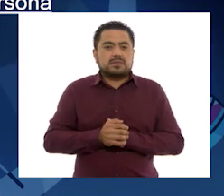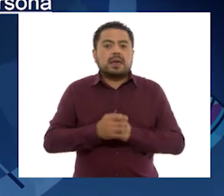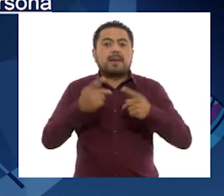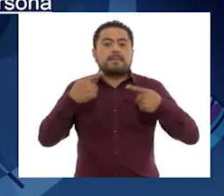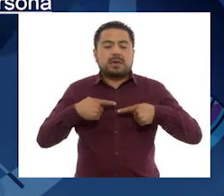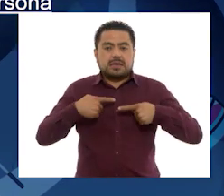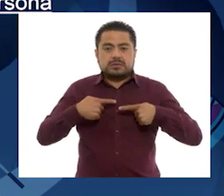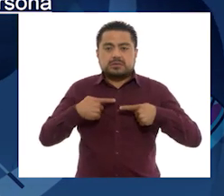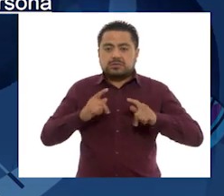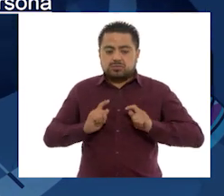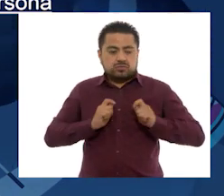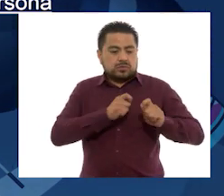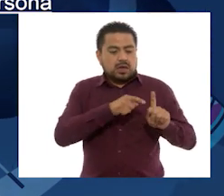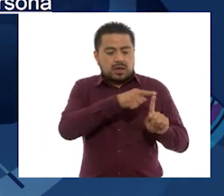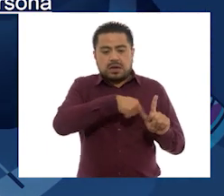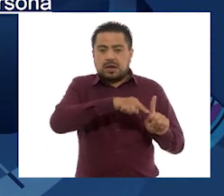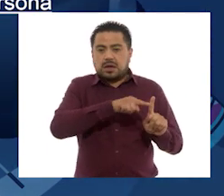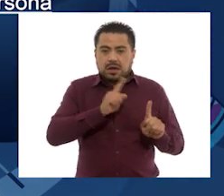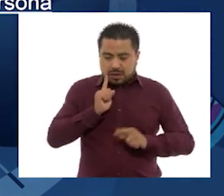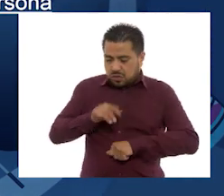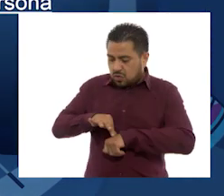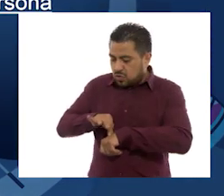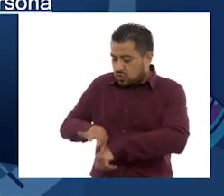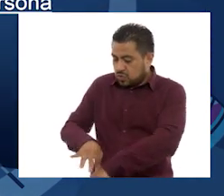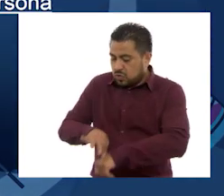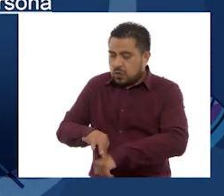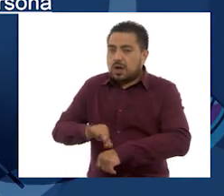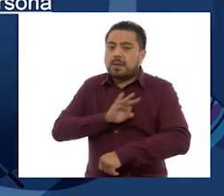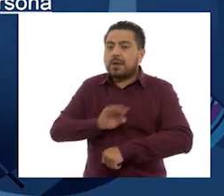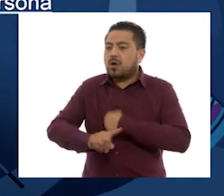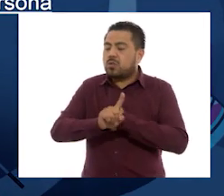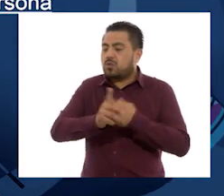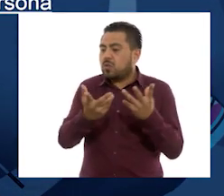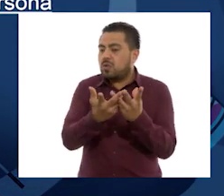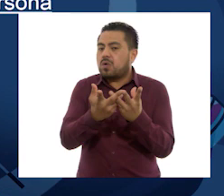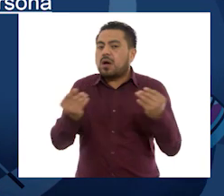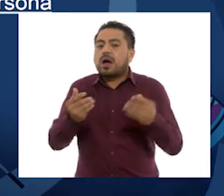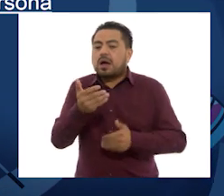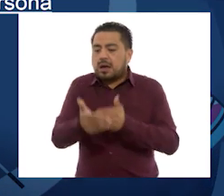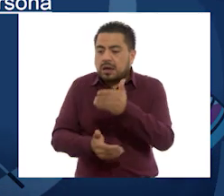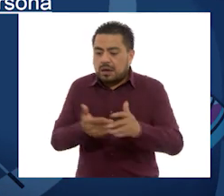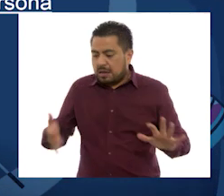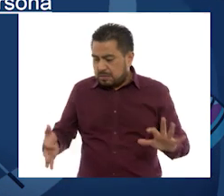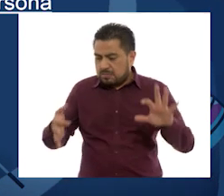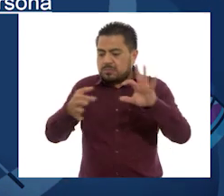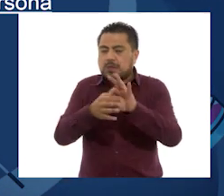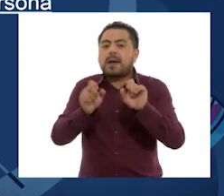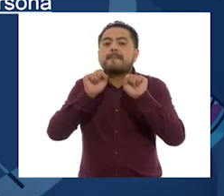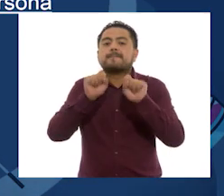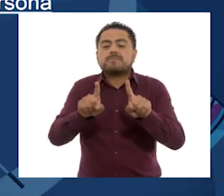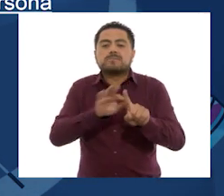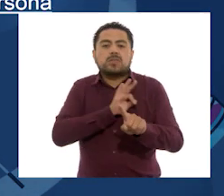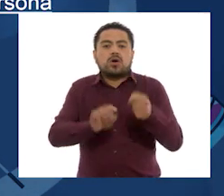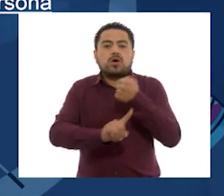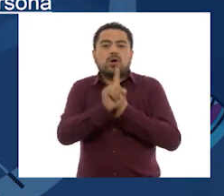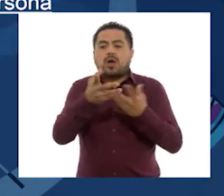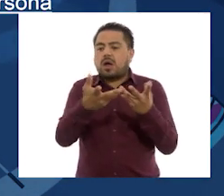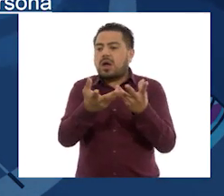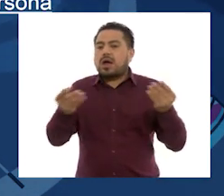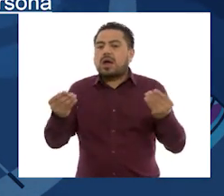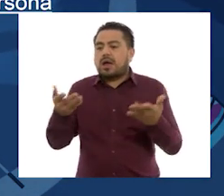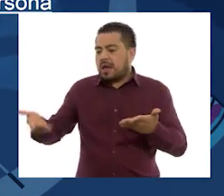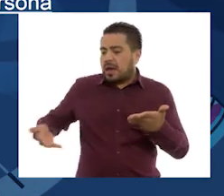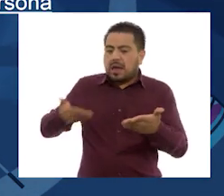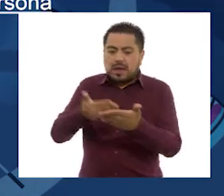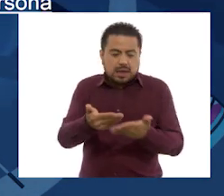o autoridad sea testigo del proceso de resolución para que pueda llevar a conciliar o incluso dar una solución que ambas partes